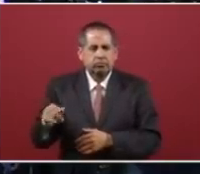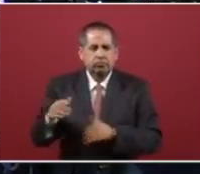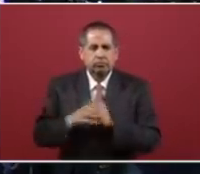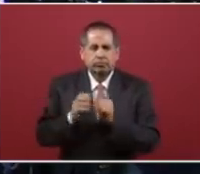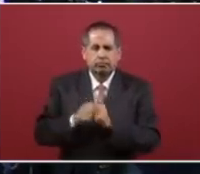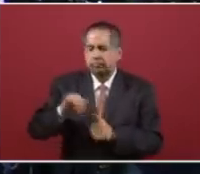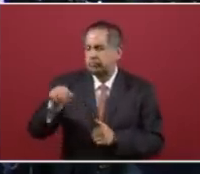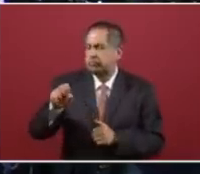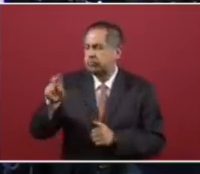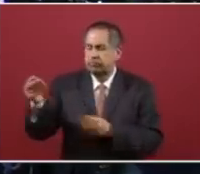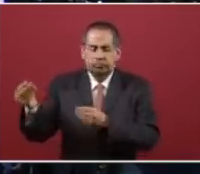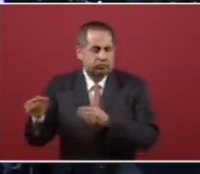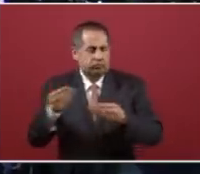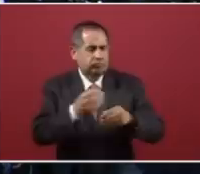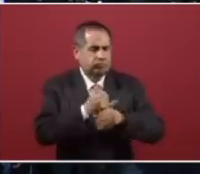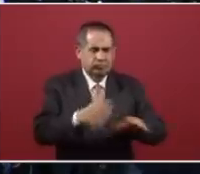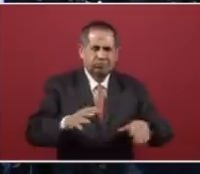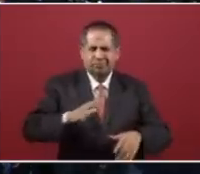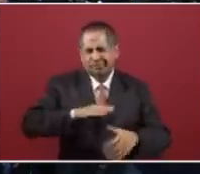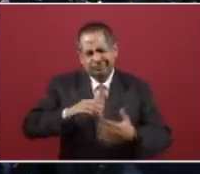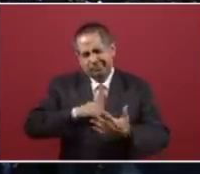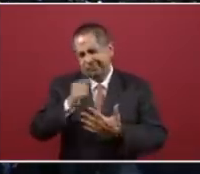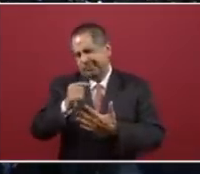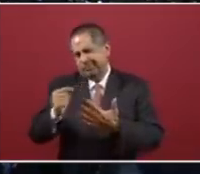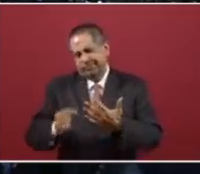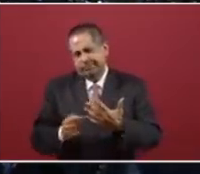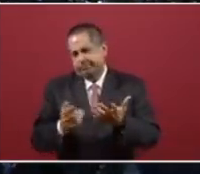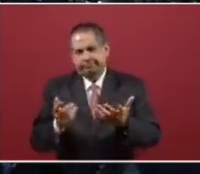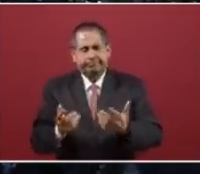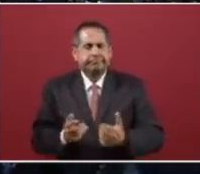toda la información porque hay este